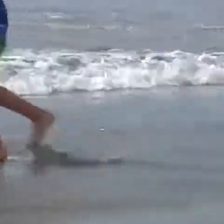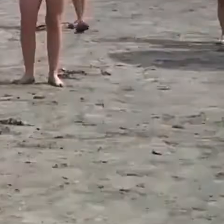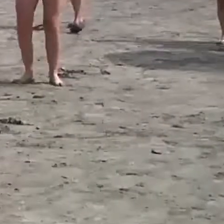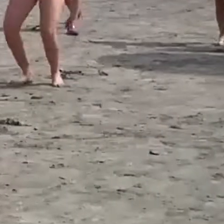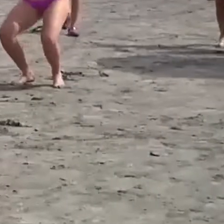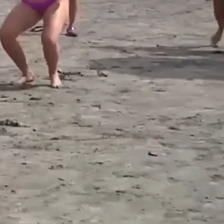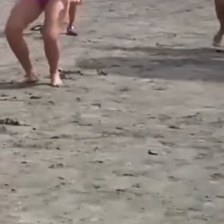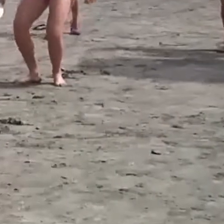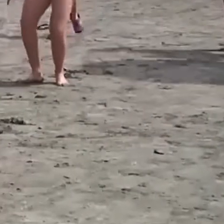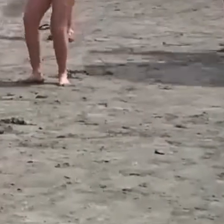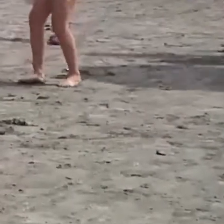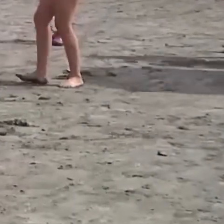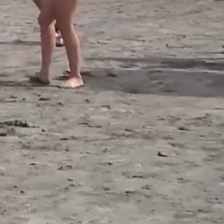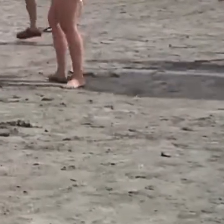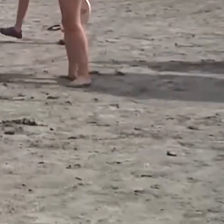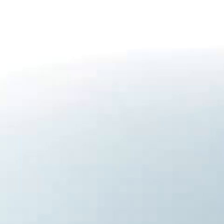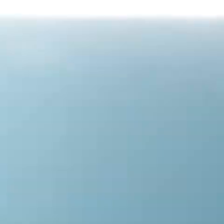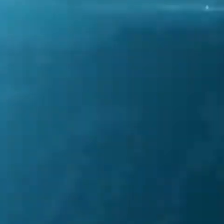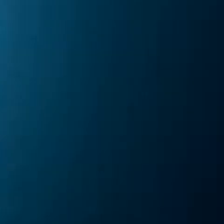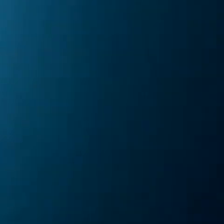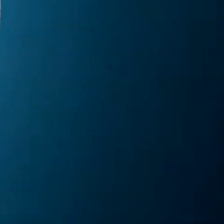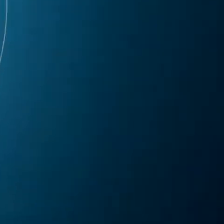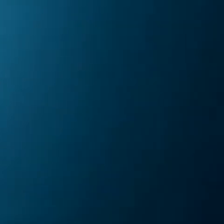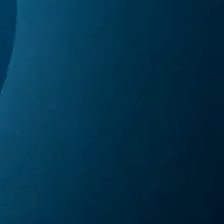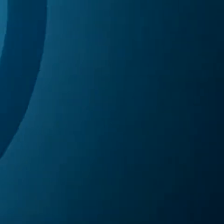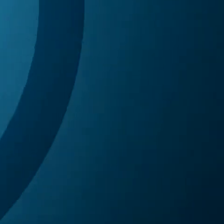¡A verano! ¡A verano!